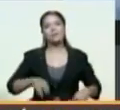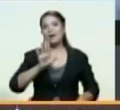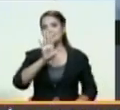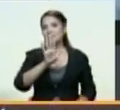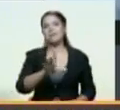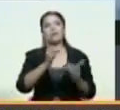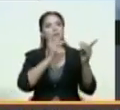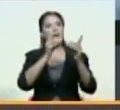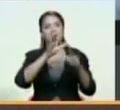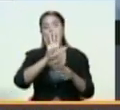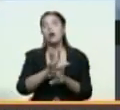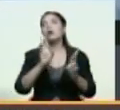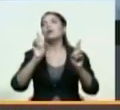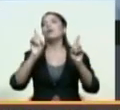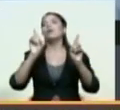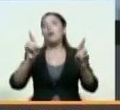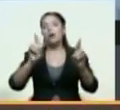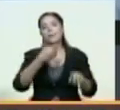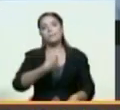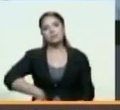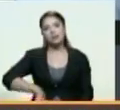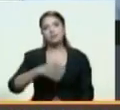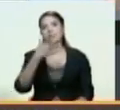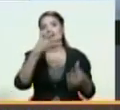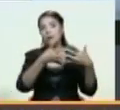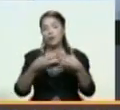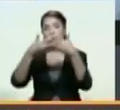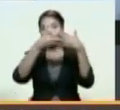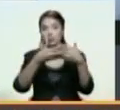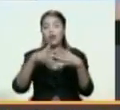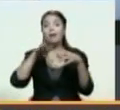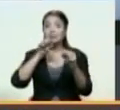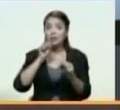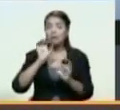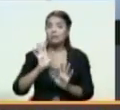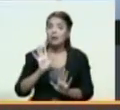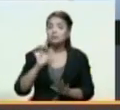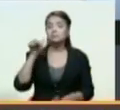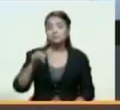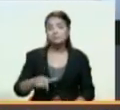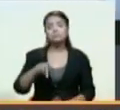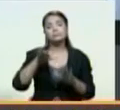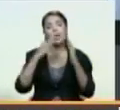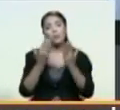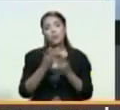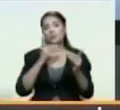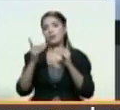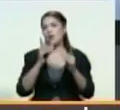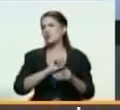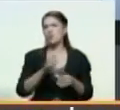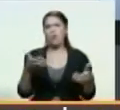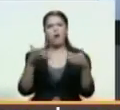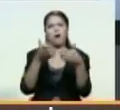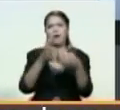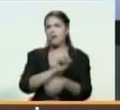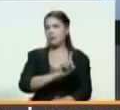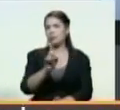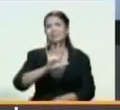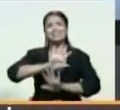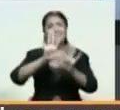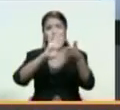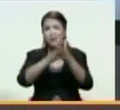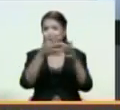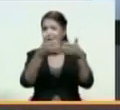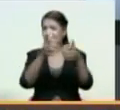Y nosotros, ojalá el presidente Trump y su gobierno comprendan que este es el mundo del diálogo, no el mundo de las guerras, que ya está bueno de